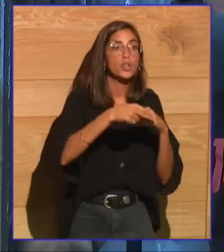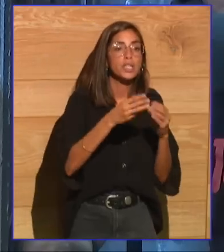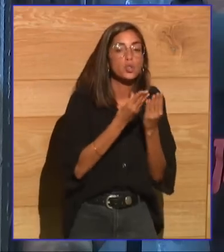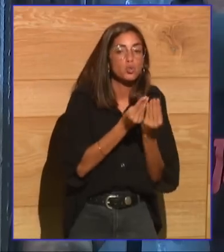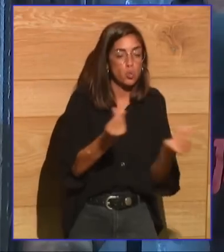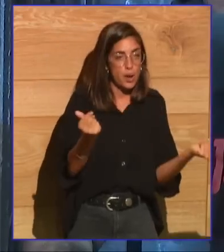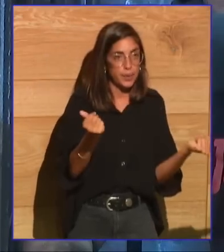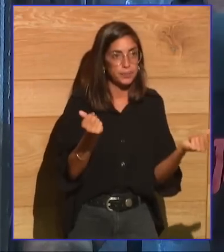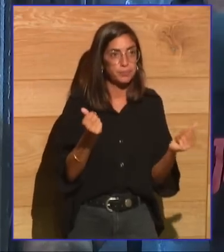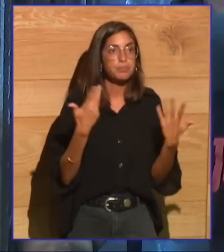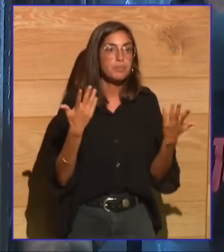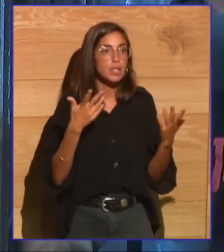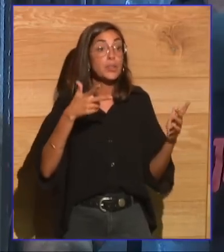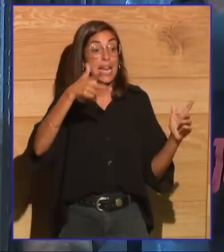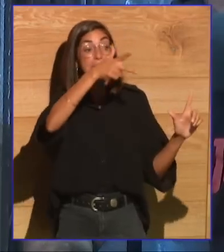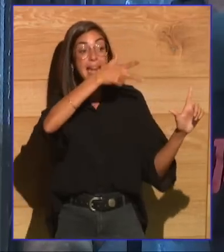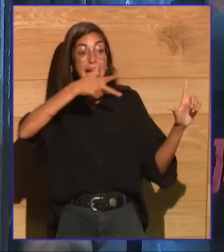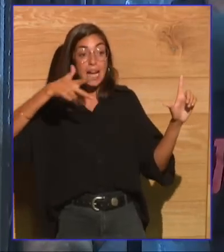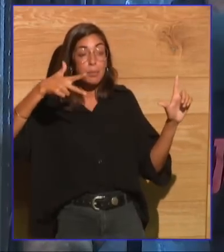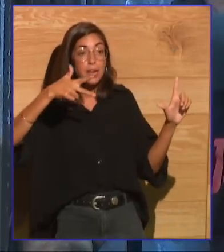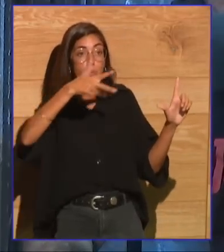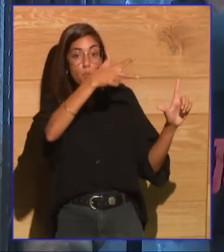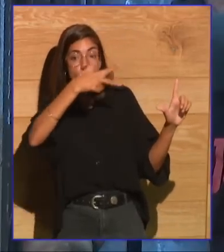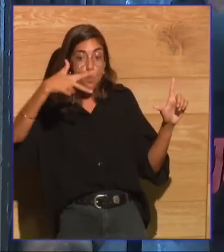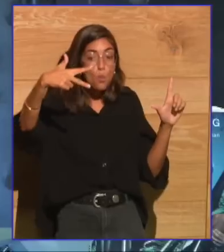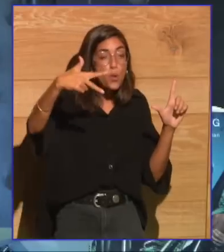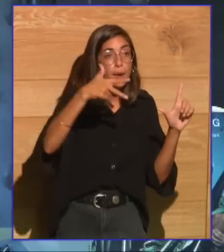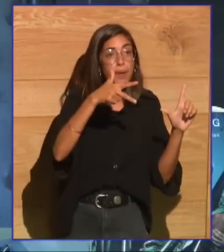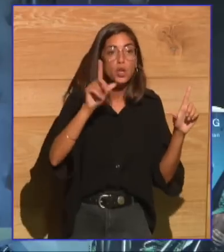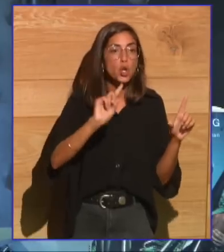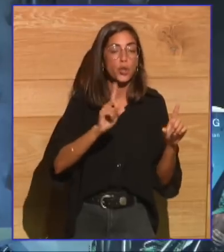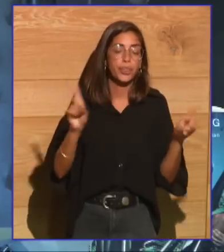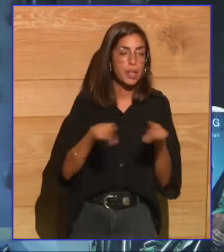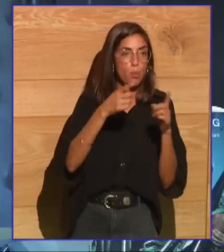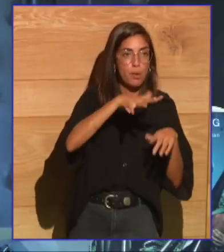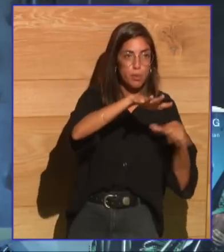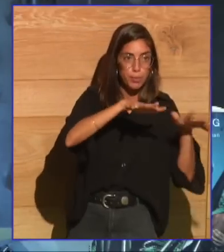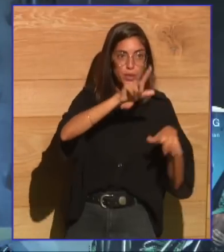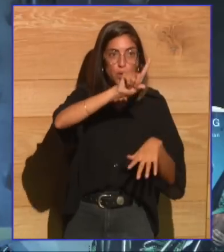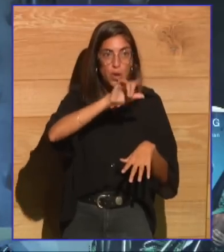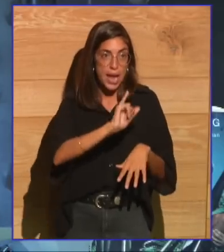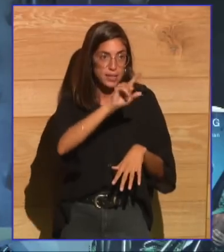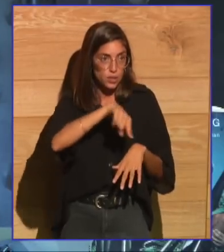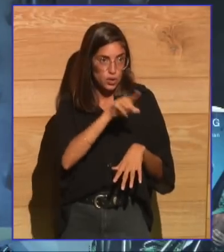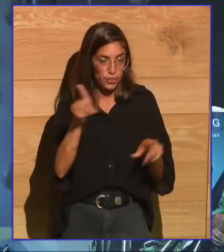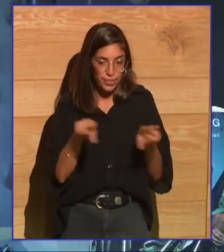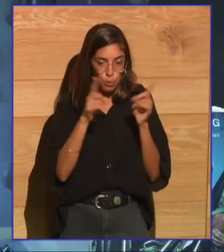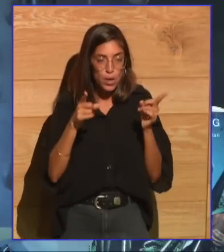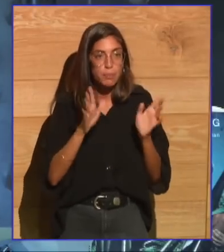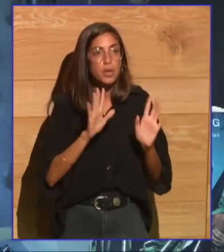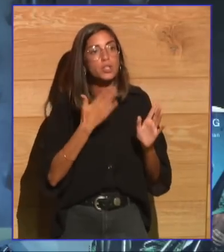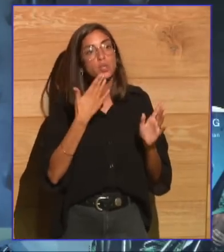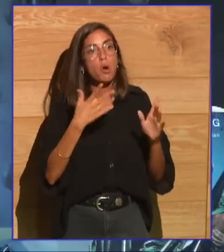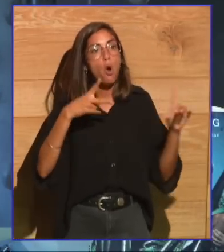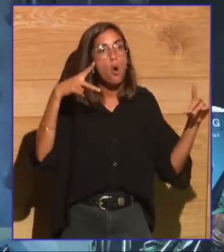regulación de la casa la cámara se está moviendo y entonces como que no da igual pues algo no se o no pero quiero decir que lo que se busca generalmente es la suavidad en el corte